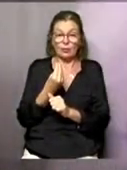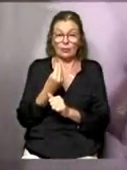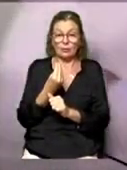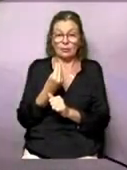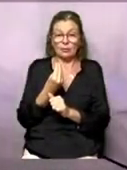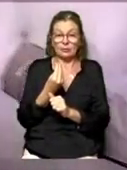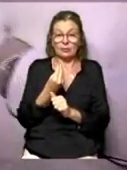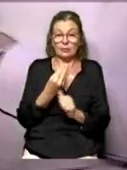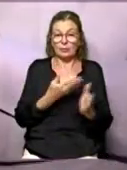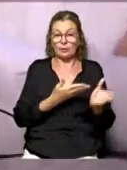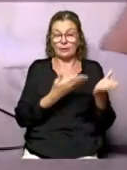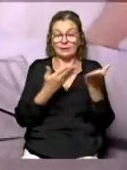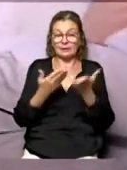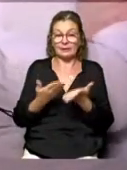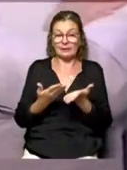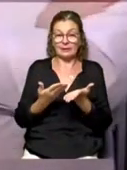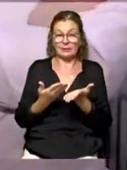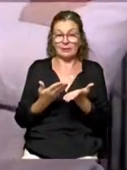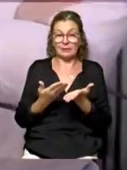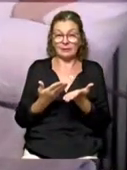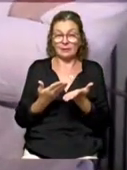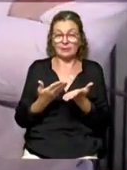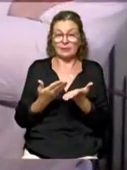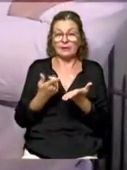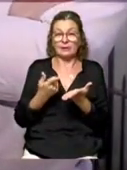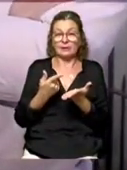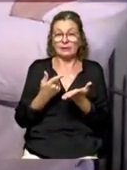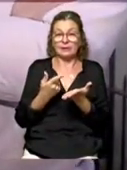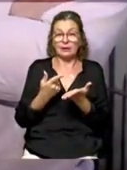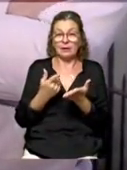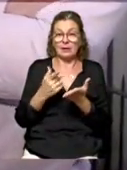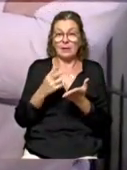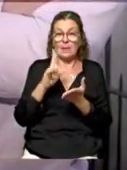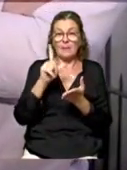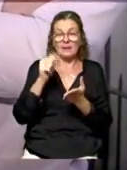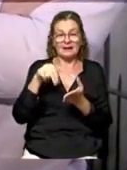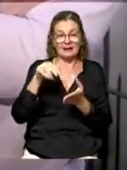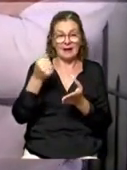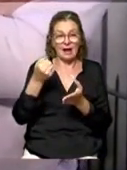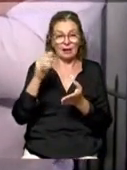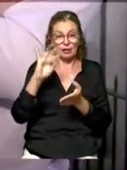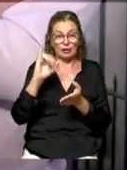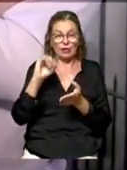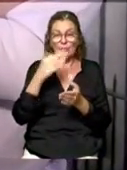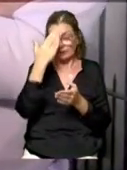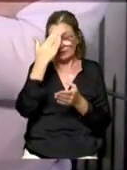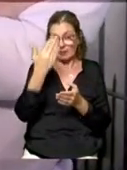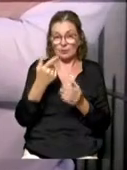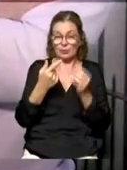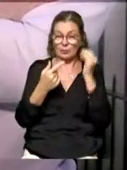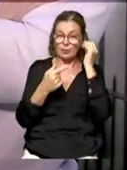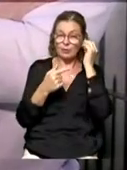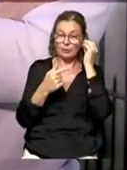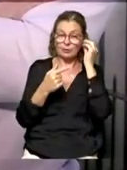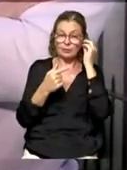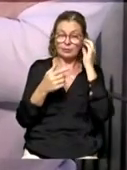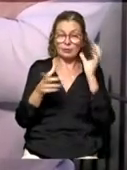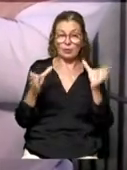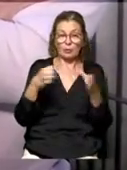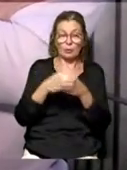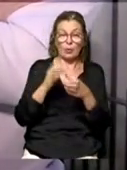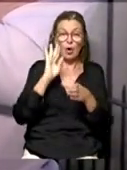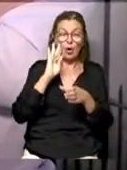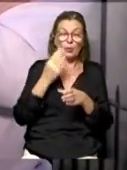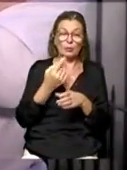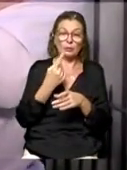¿Cómo se recibe esta expedición del plenario del Frente Amplio sobre la actuación del Tribunal de Conducta Política